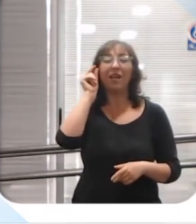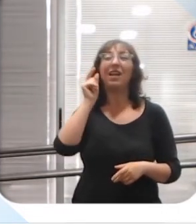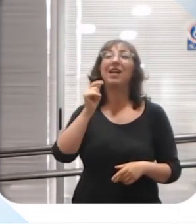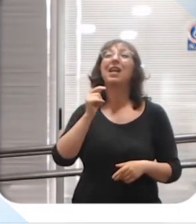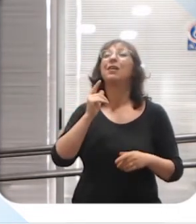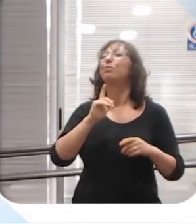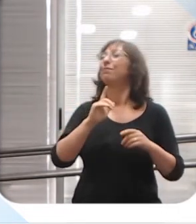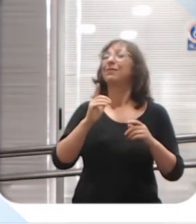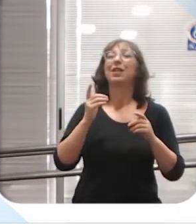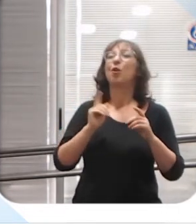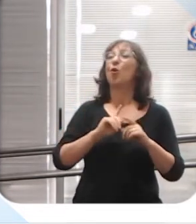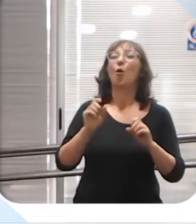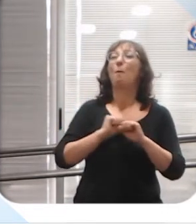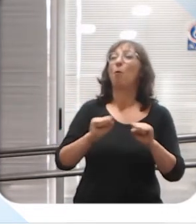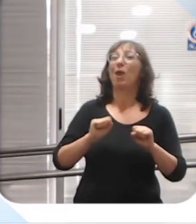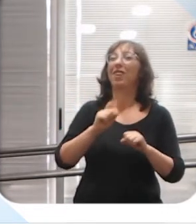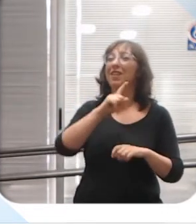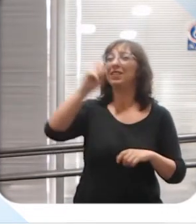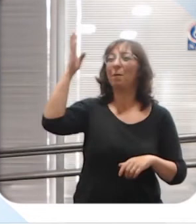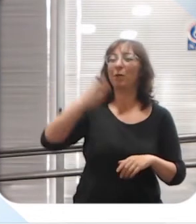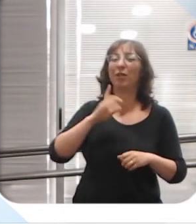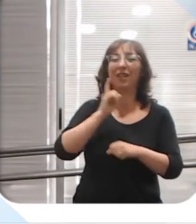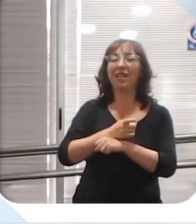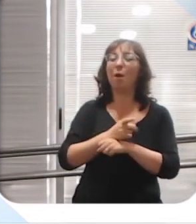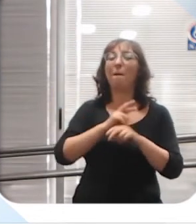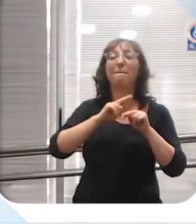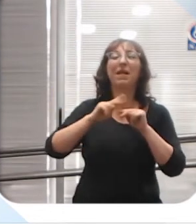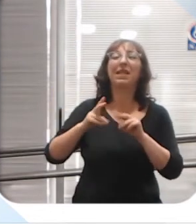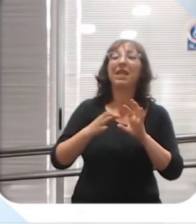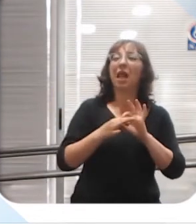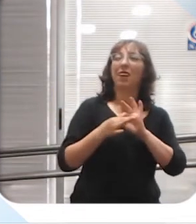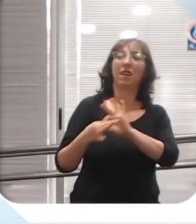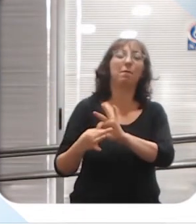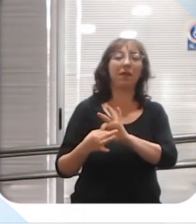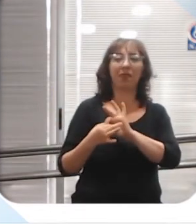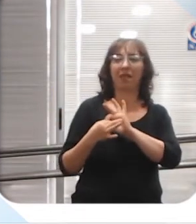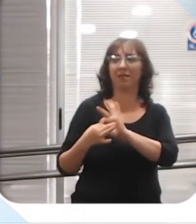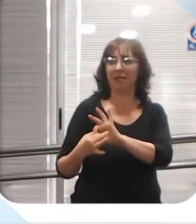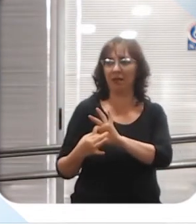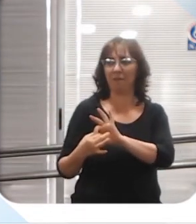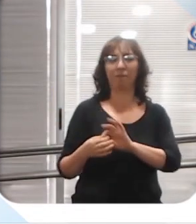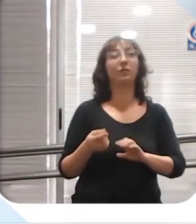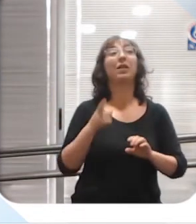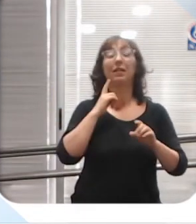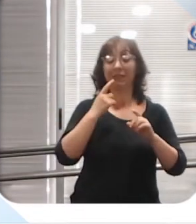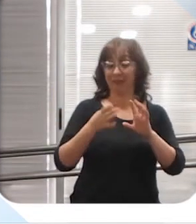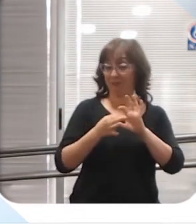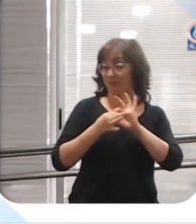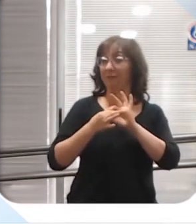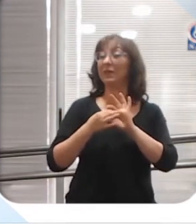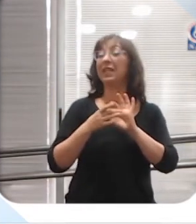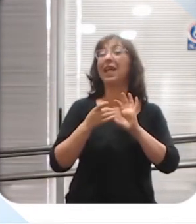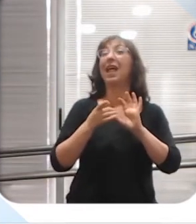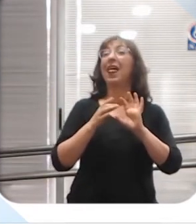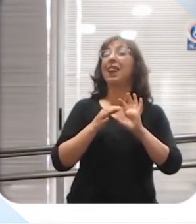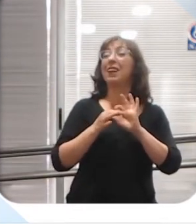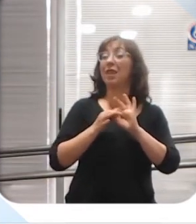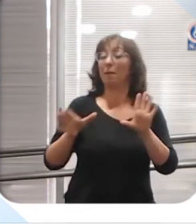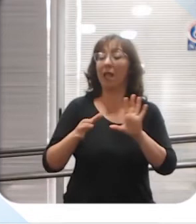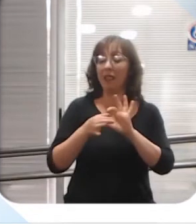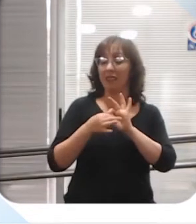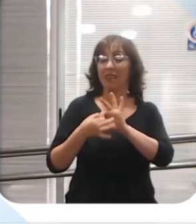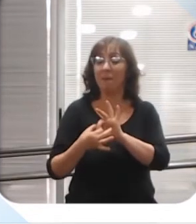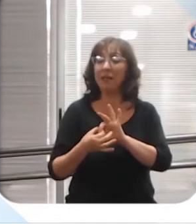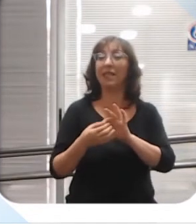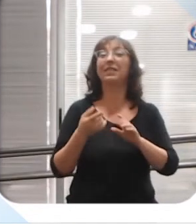adquieren mucho menos o a veces no la adquieren, se mantienen en situación de dependencia. En la independencia se